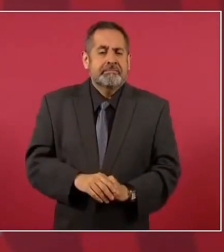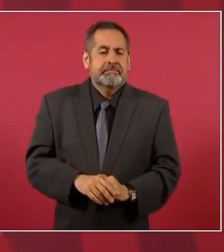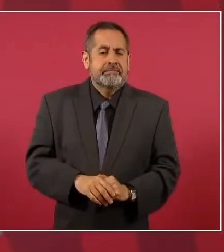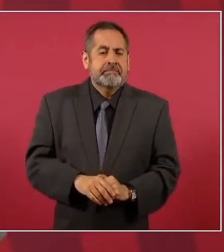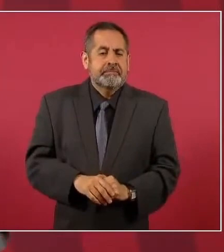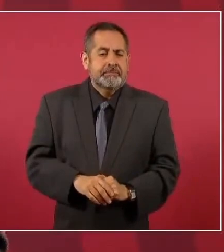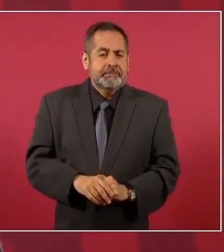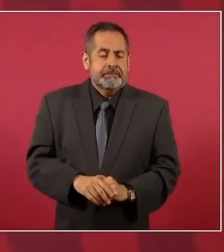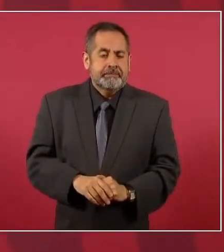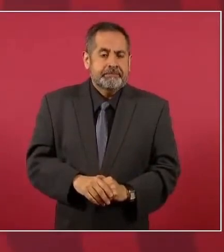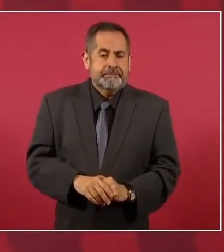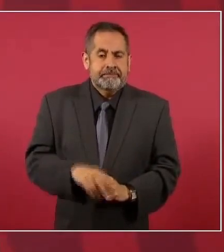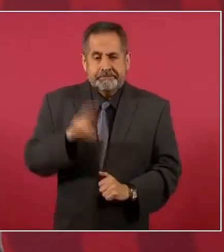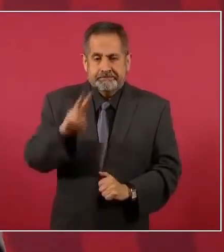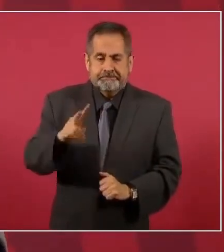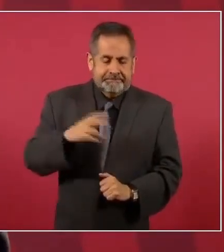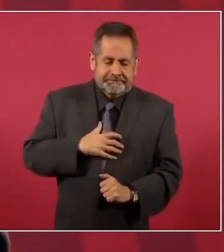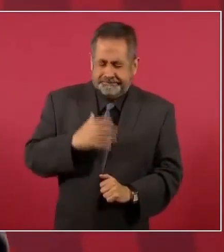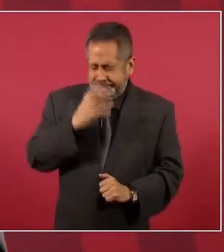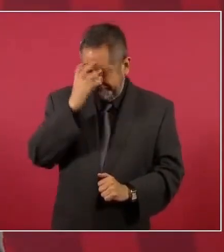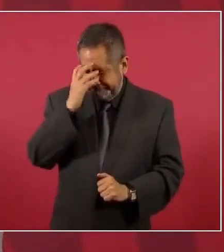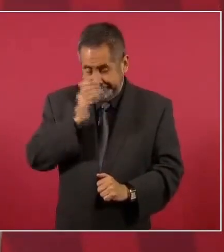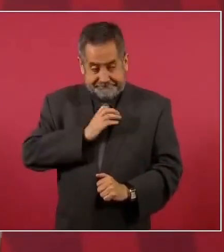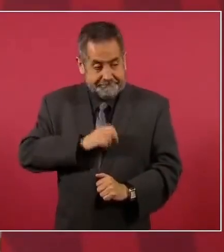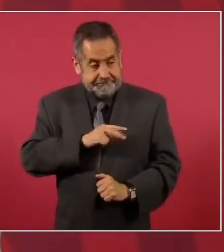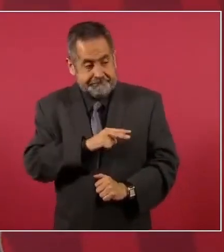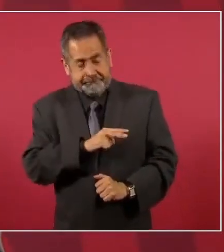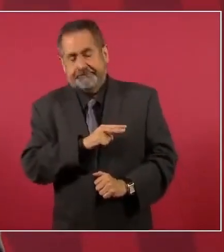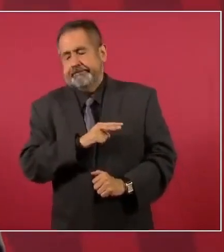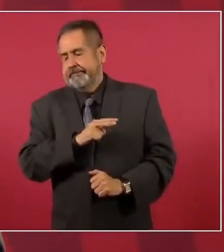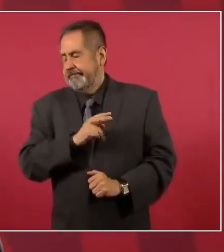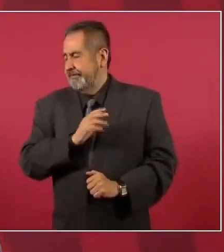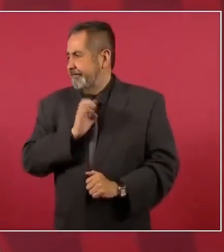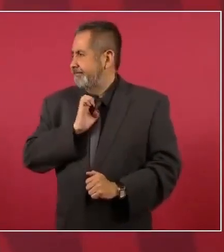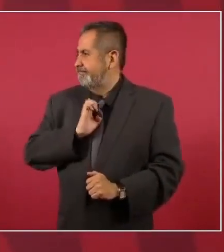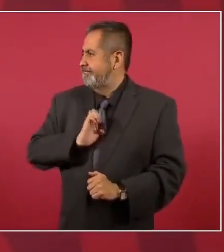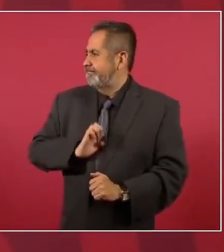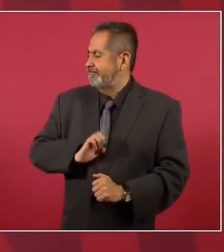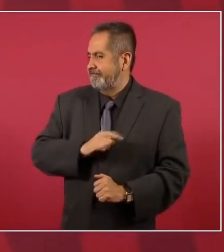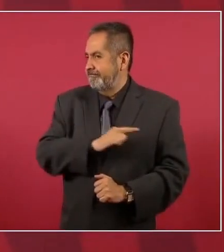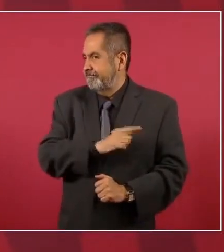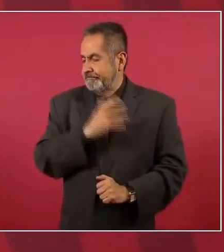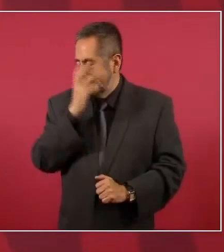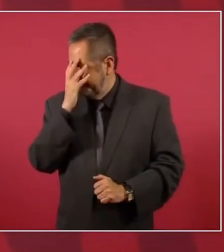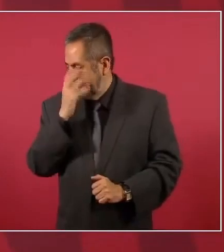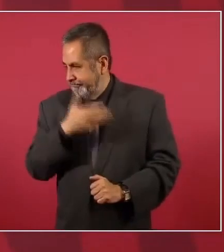Da pena ajena, ¿no?, cuando se ven estos casos,